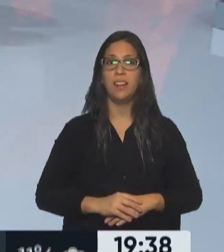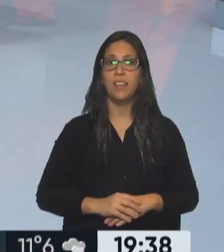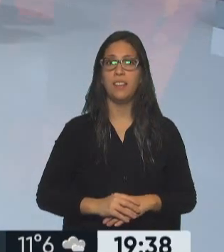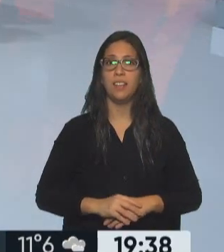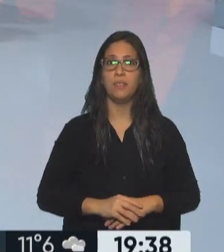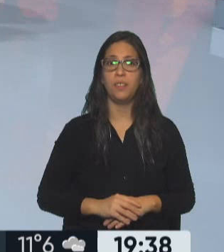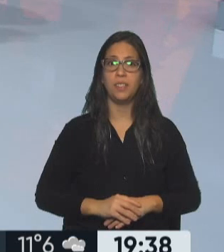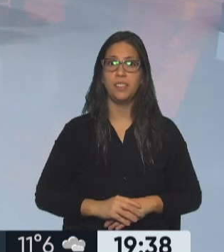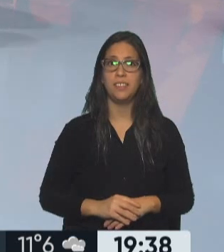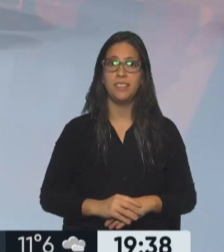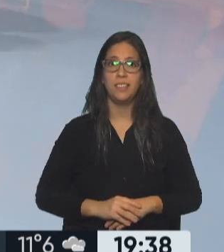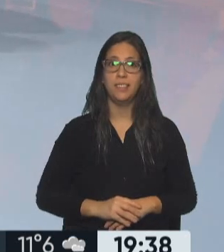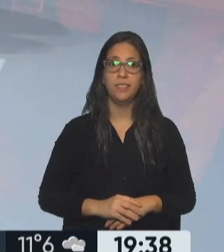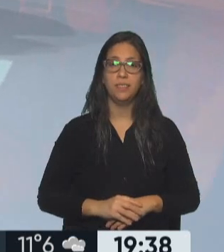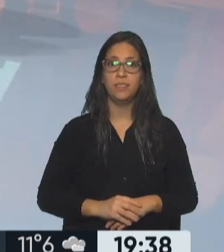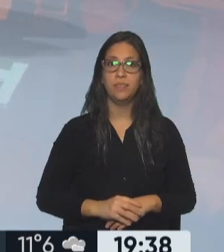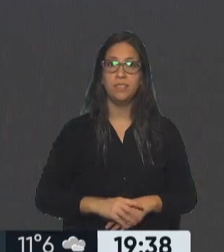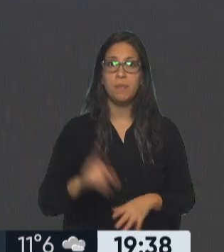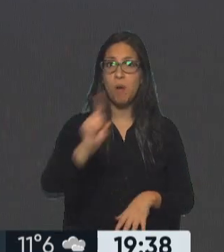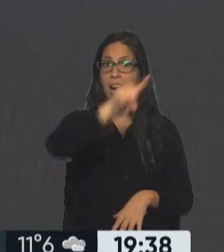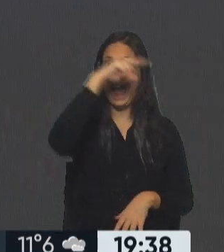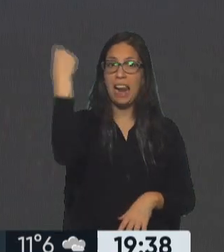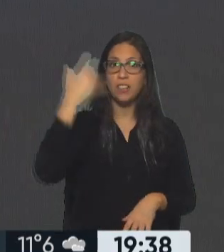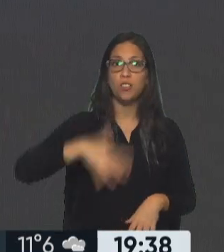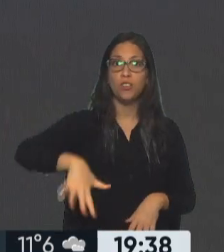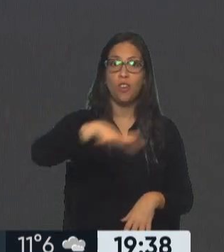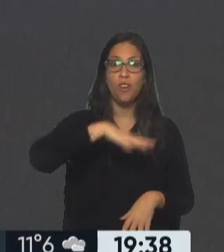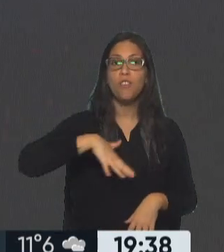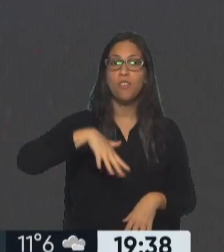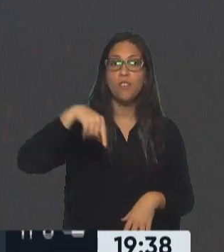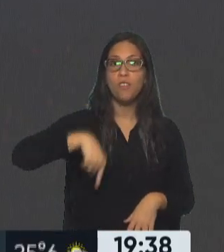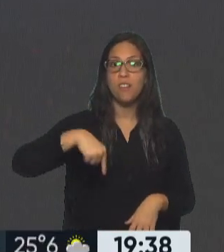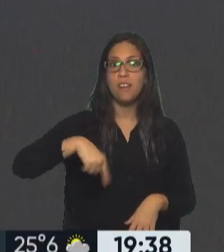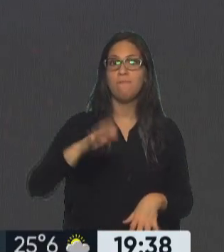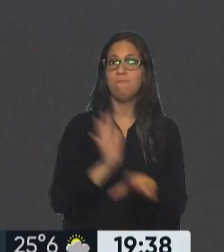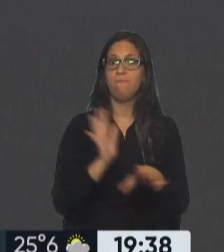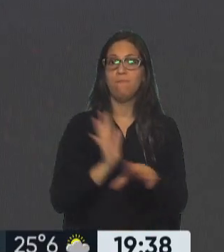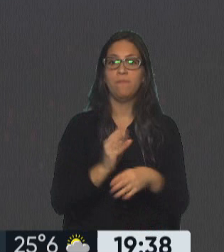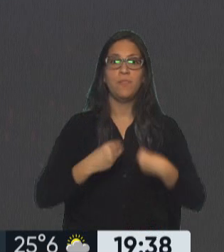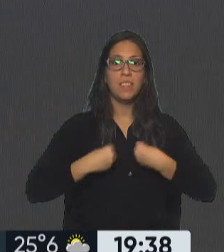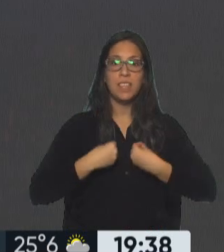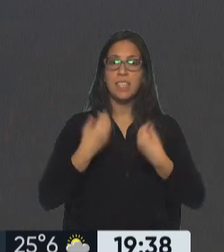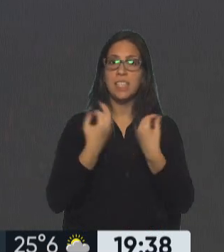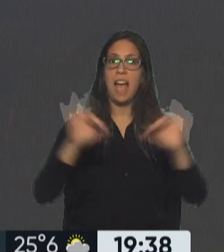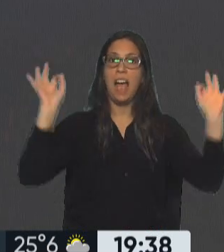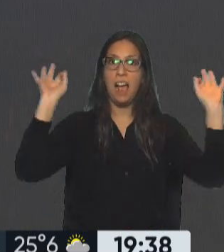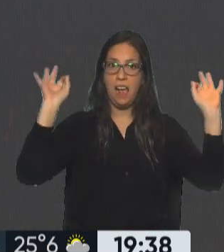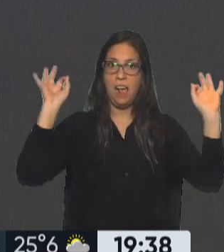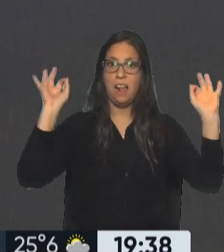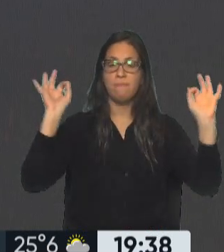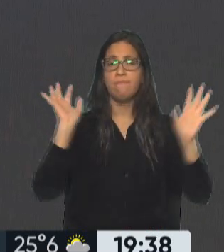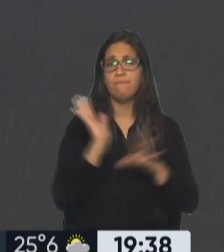¿no? Entre nuestra nación buscando... Salvatajes. No, buscando por un lado, a través